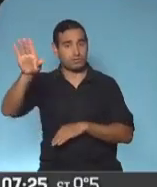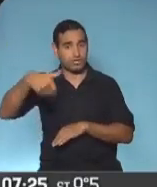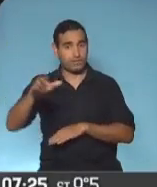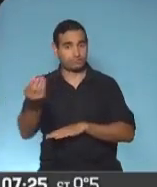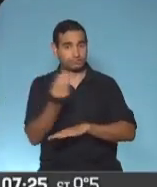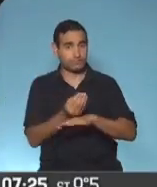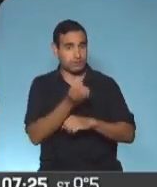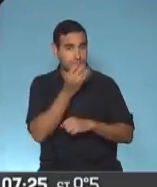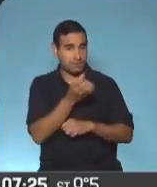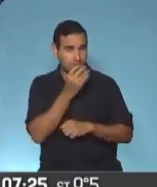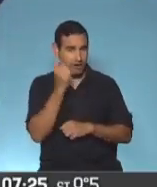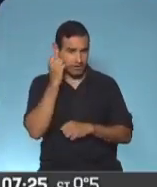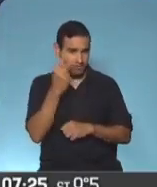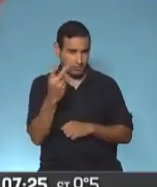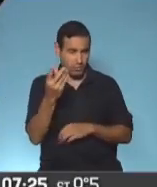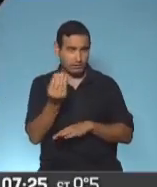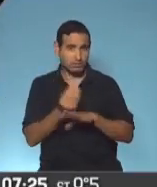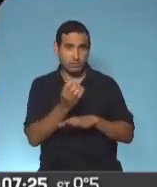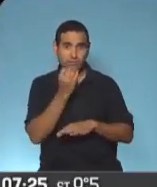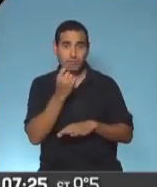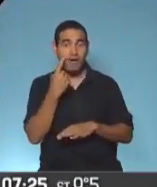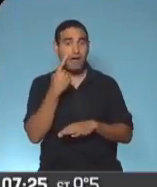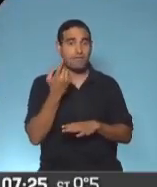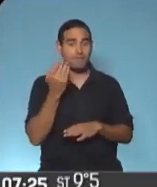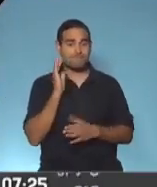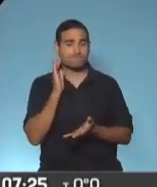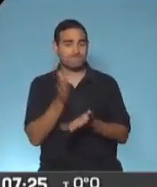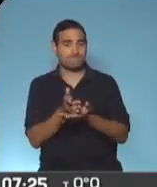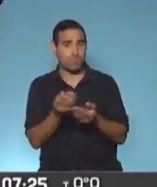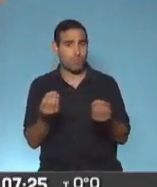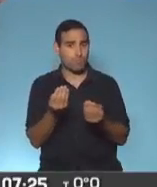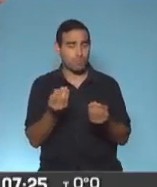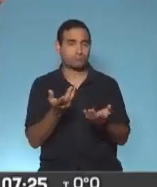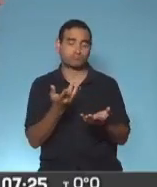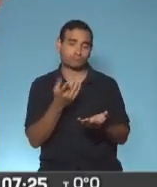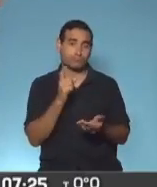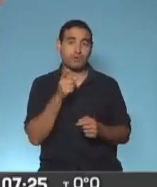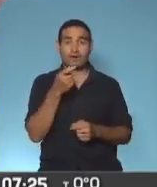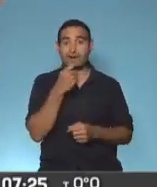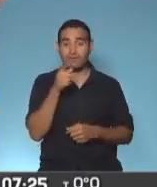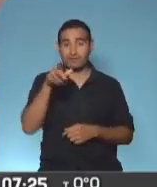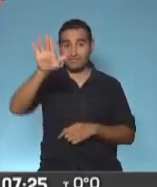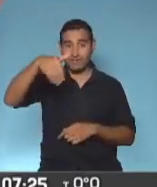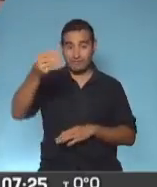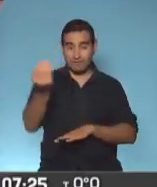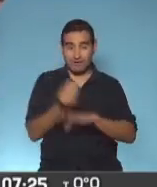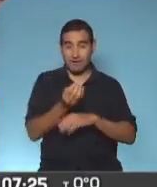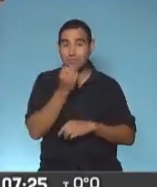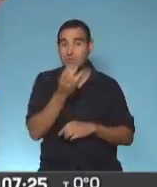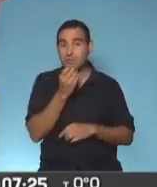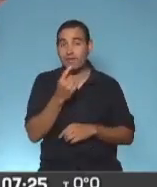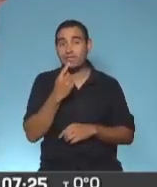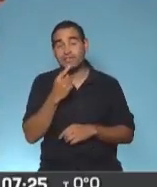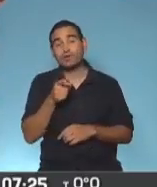de 24 años de edad por un abanico de posibilidades delictivas. A ver, cuando te llaman a una indagatoria, no te